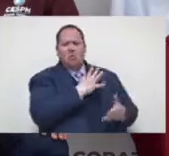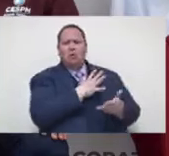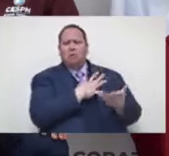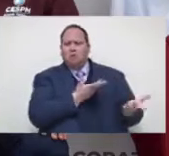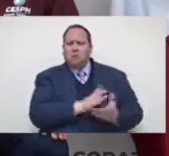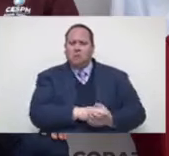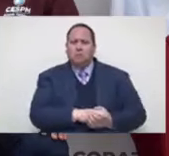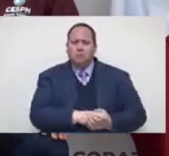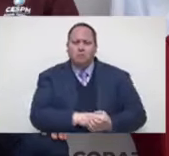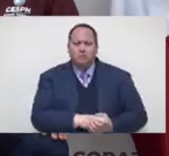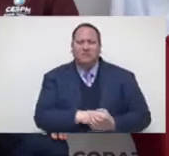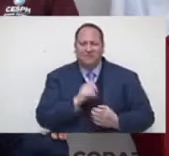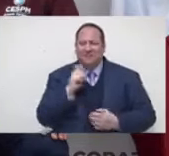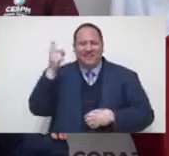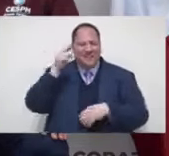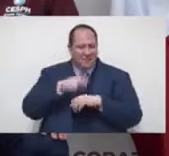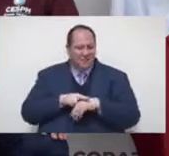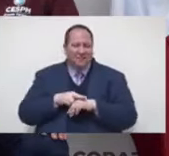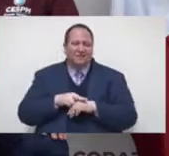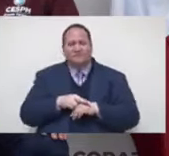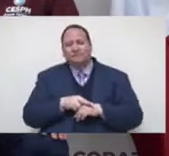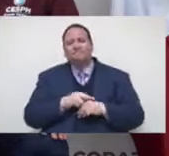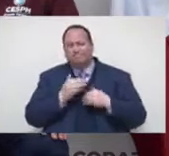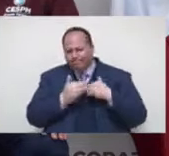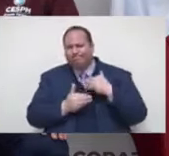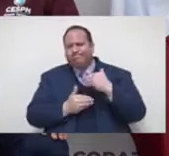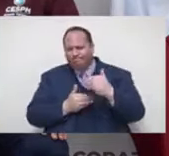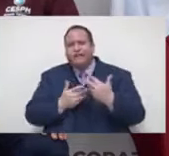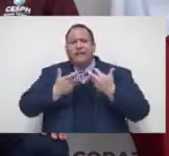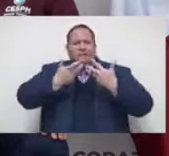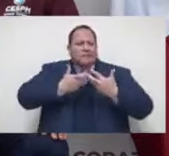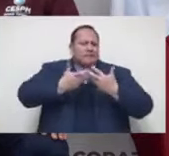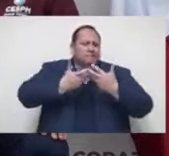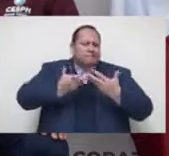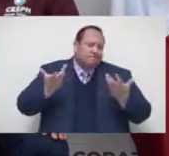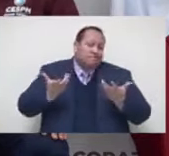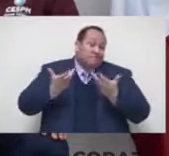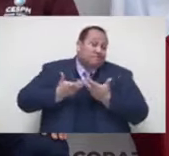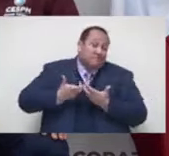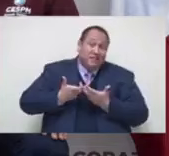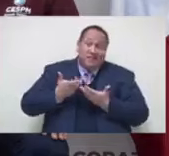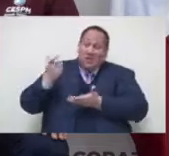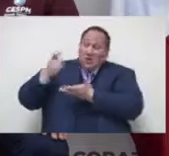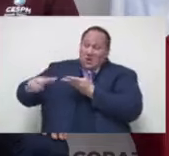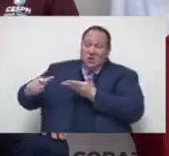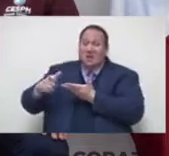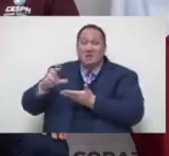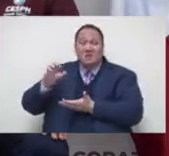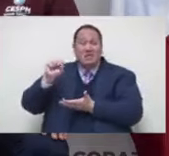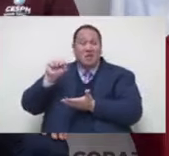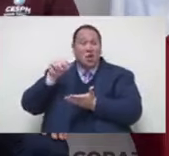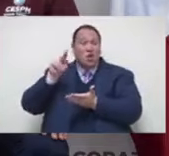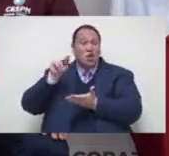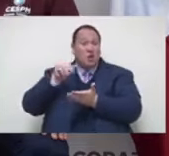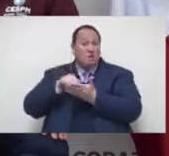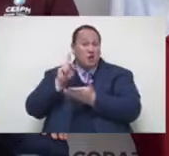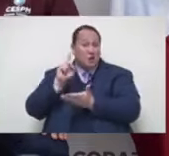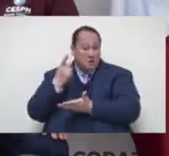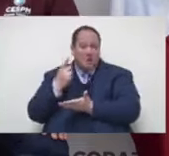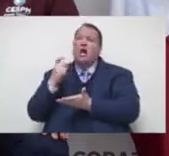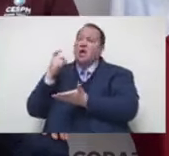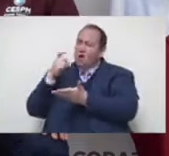que, como dice el director, se va avanzando con el equipo, es un equipo que pues cuesta más de 60-80 mil dólares, ya